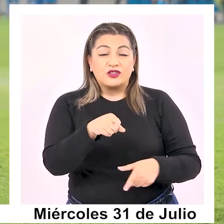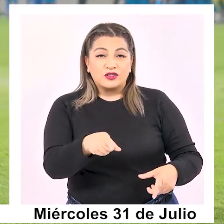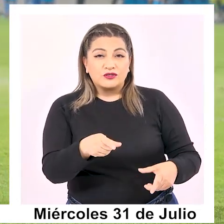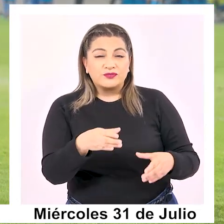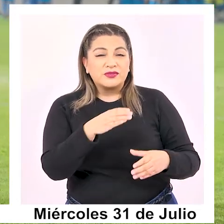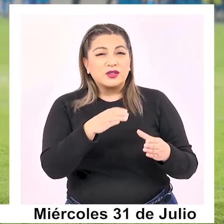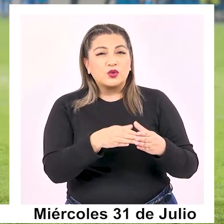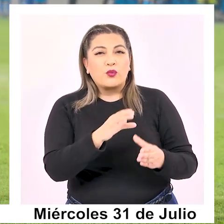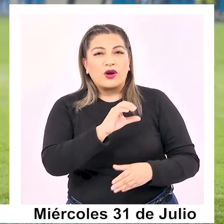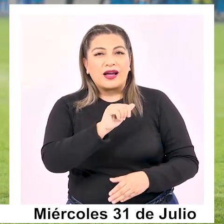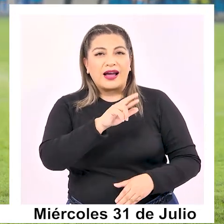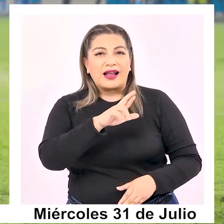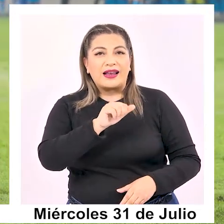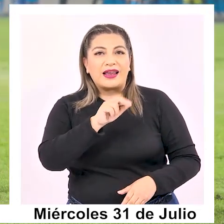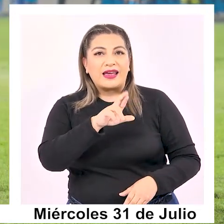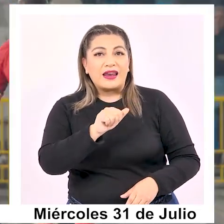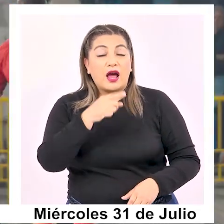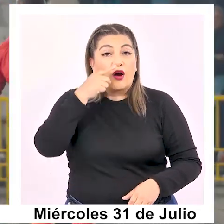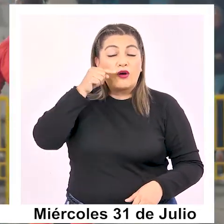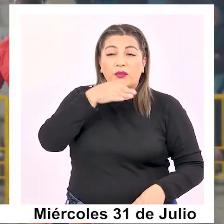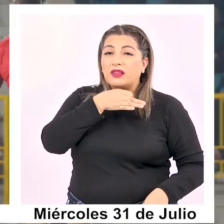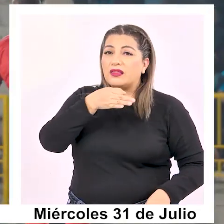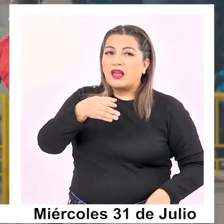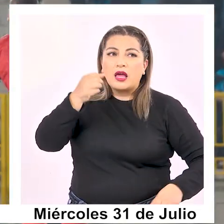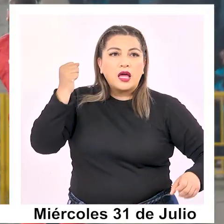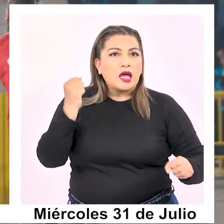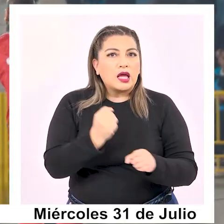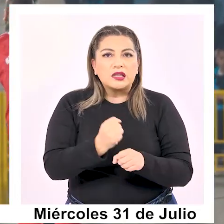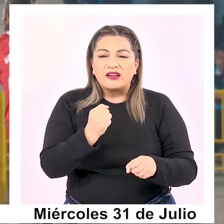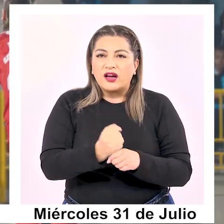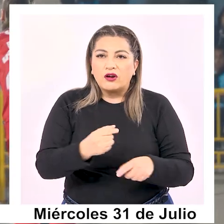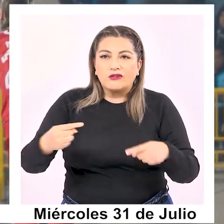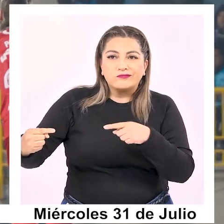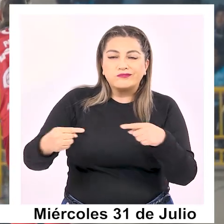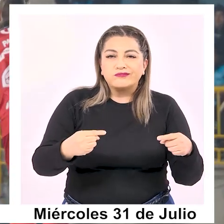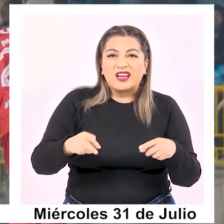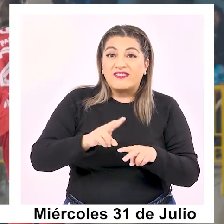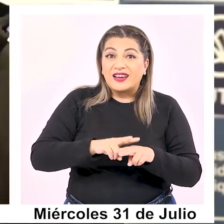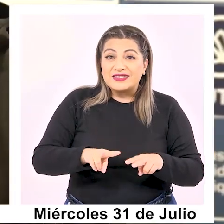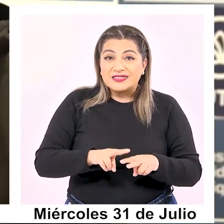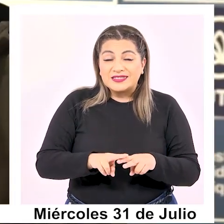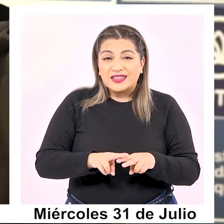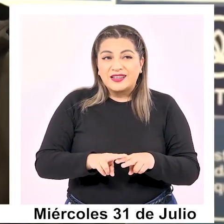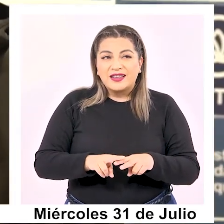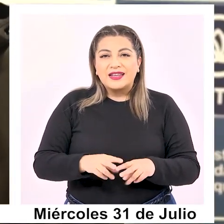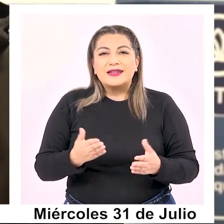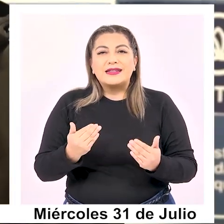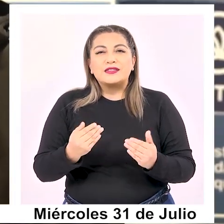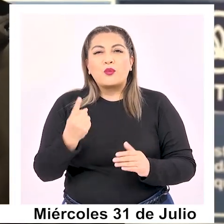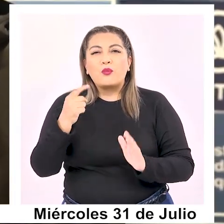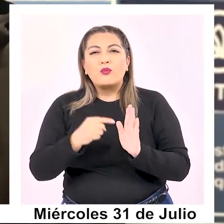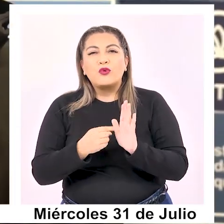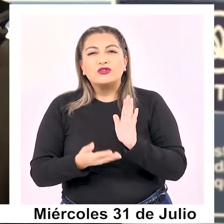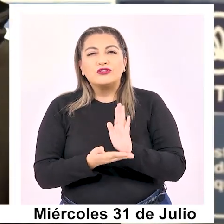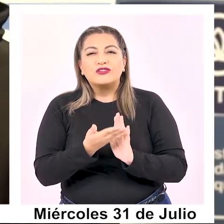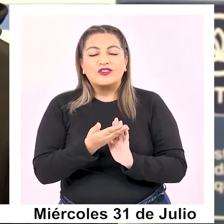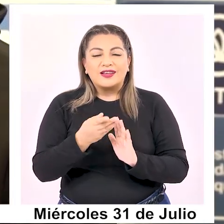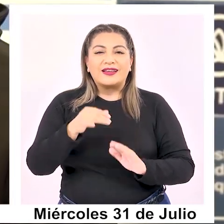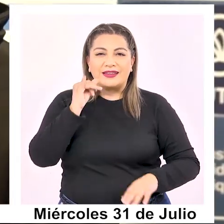Walter Lema, el trabajo realizado tenía un solo objetivo Llevarse algo de Iquique